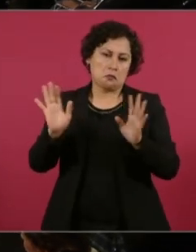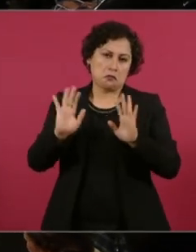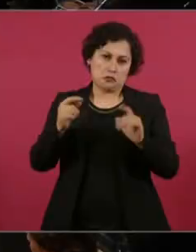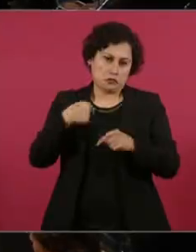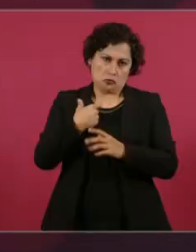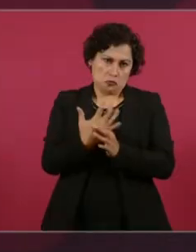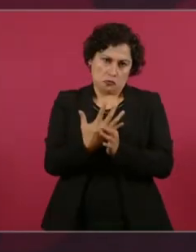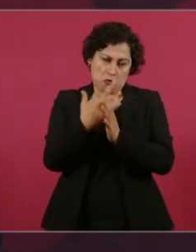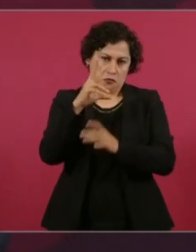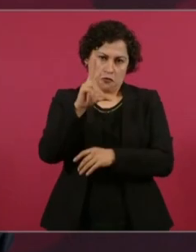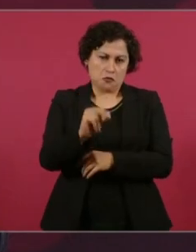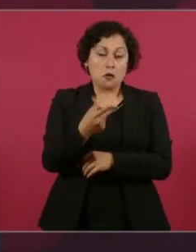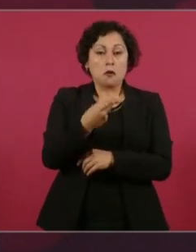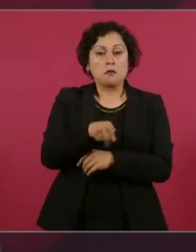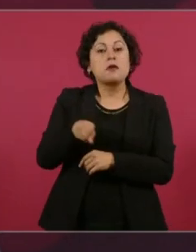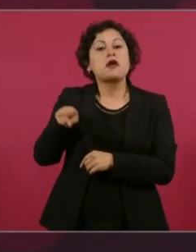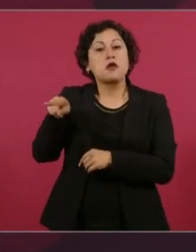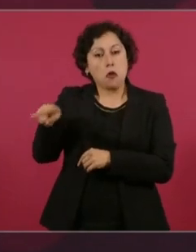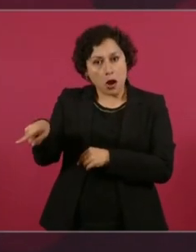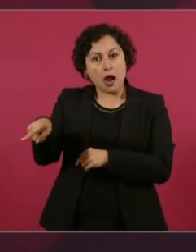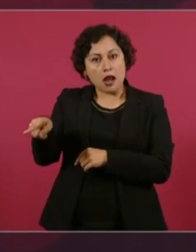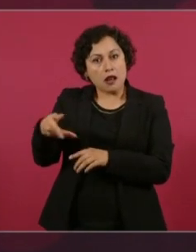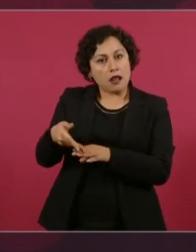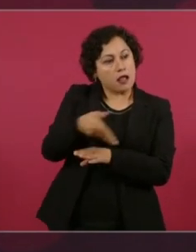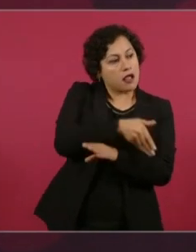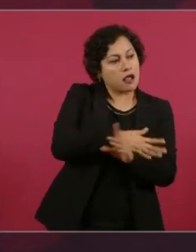un estado narco o un narcoestado